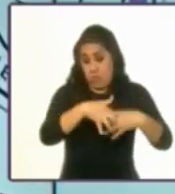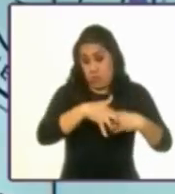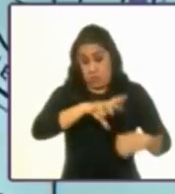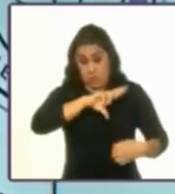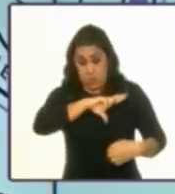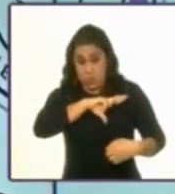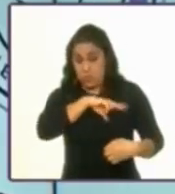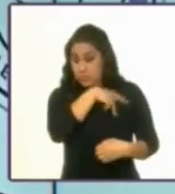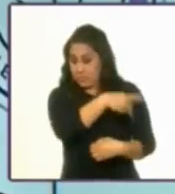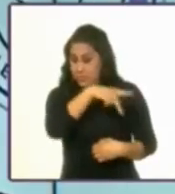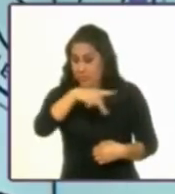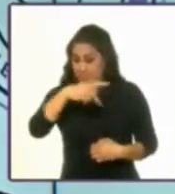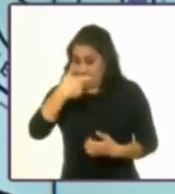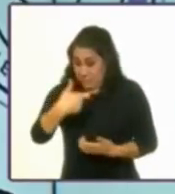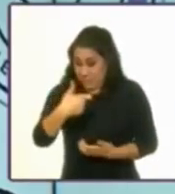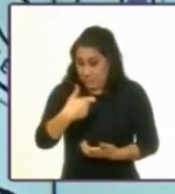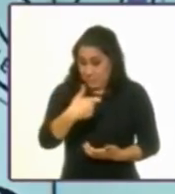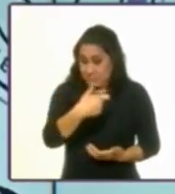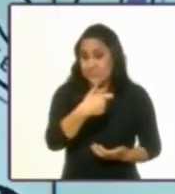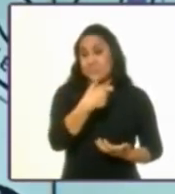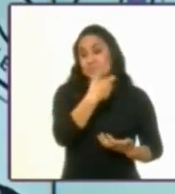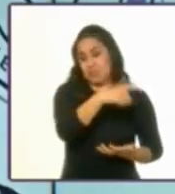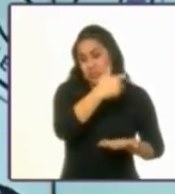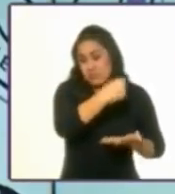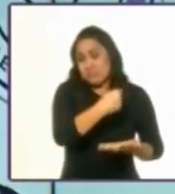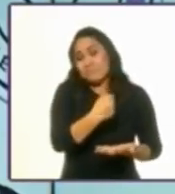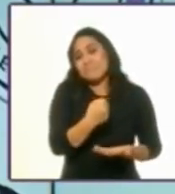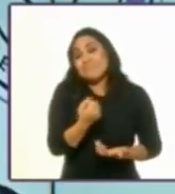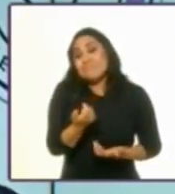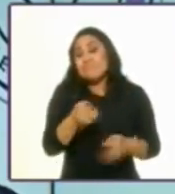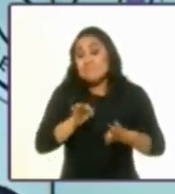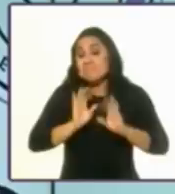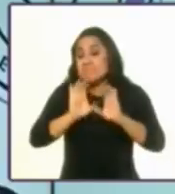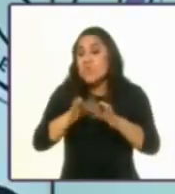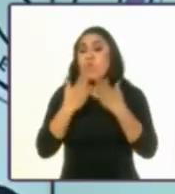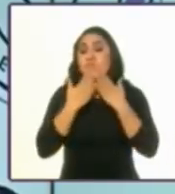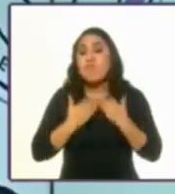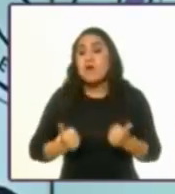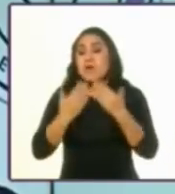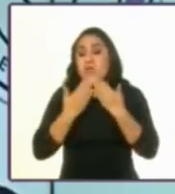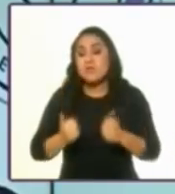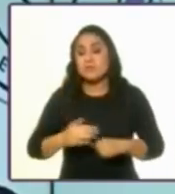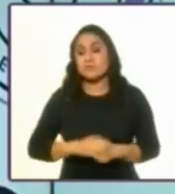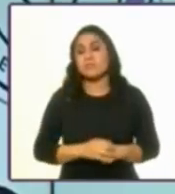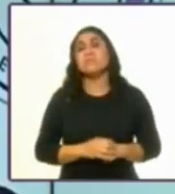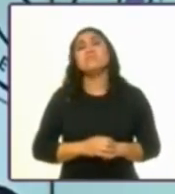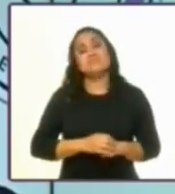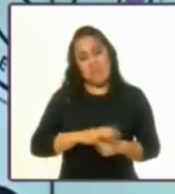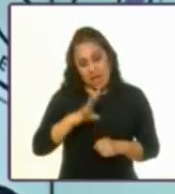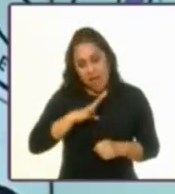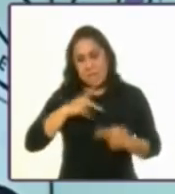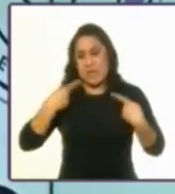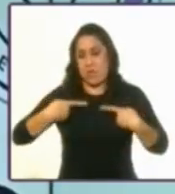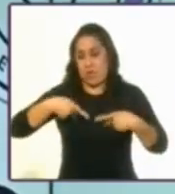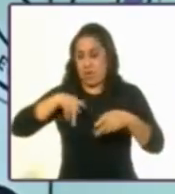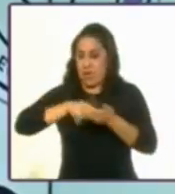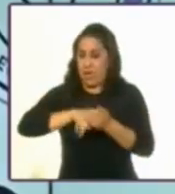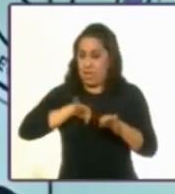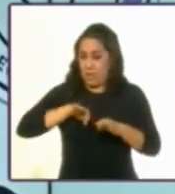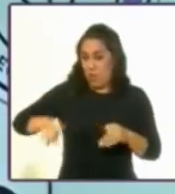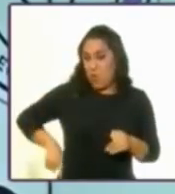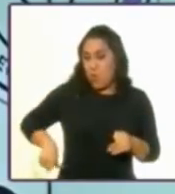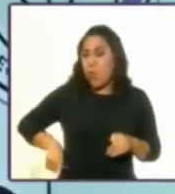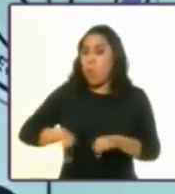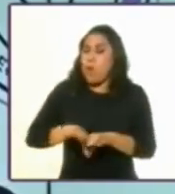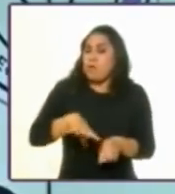capital desafortunadamente por eso no hay empleos en la ciudad de méxico muchos servidores públicos abusan de su cargo